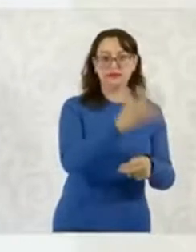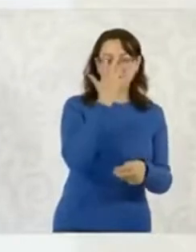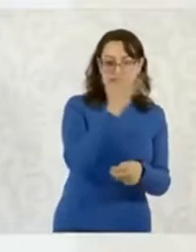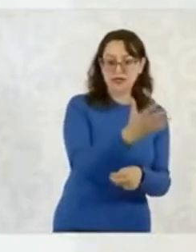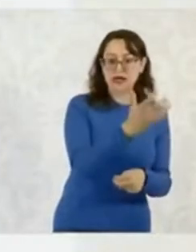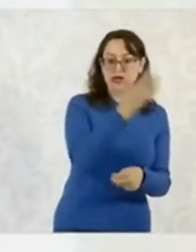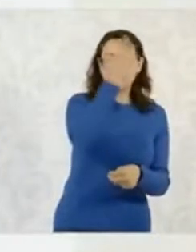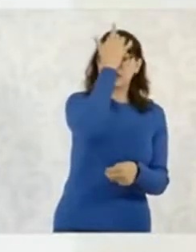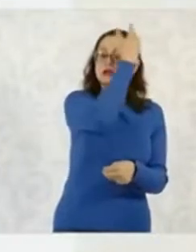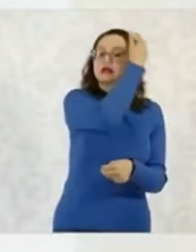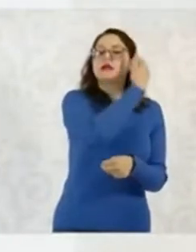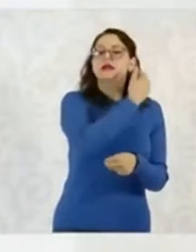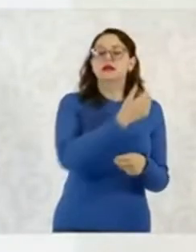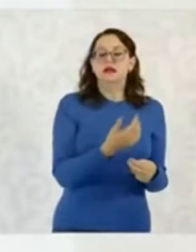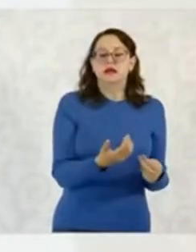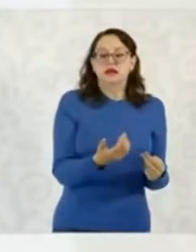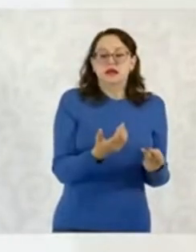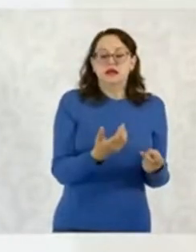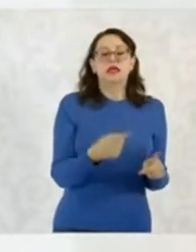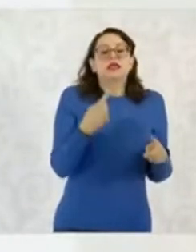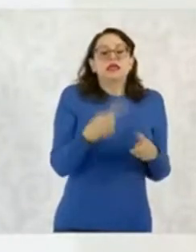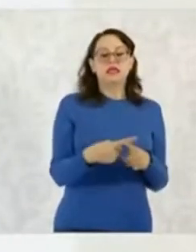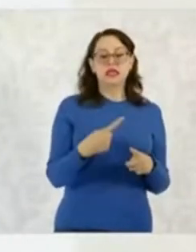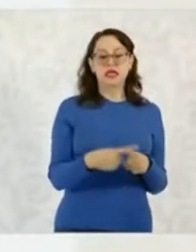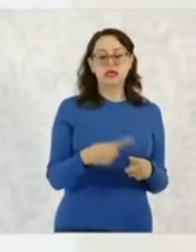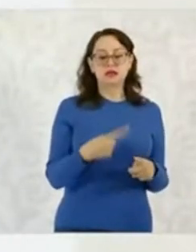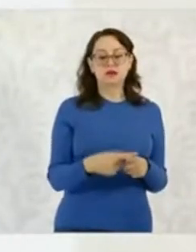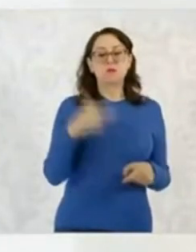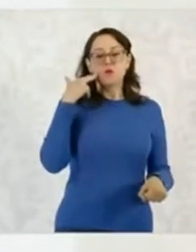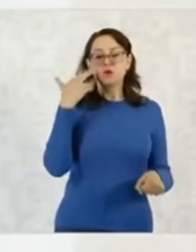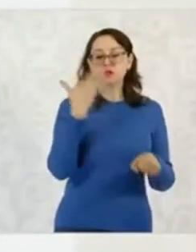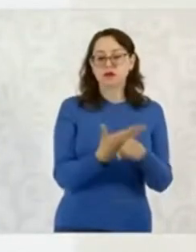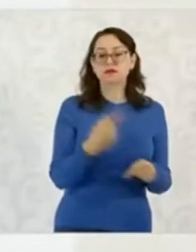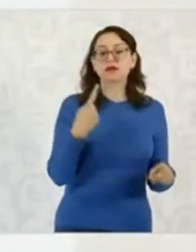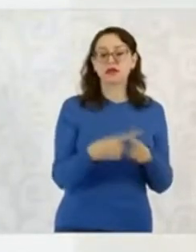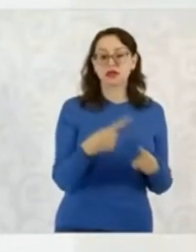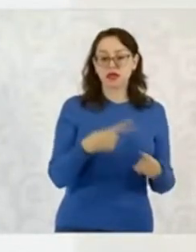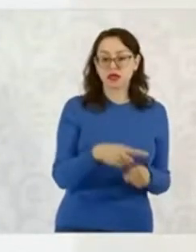dentro del marco de la ley, quiénes son los responsables,